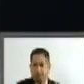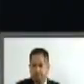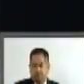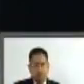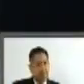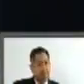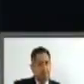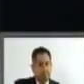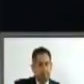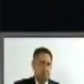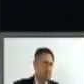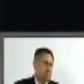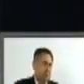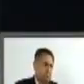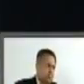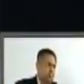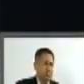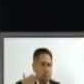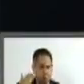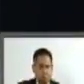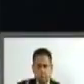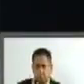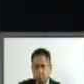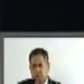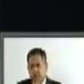canadiense desde que se estableció en